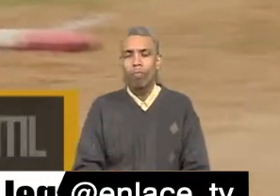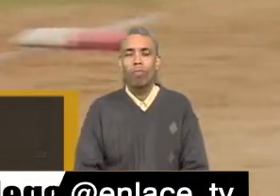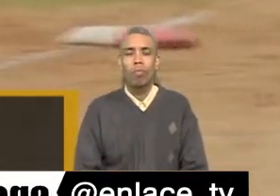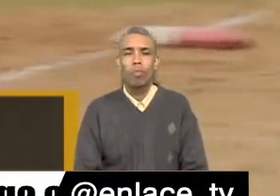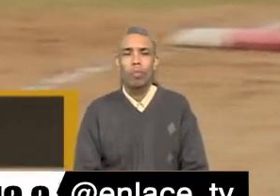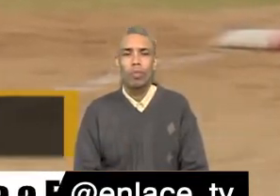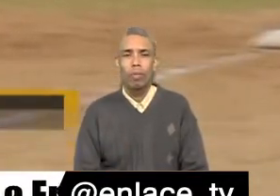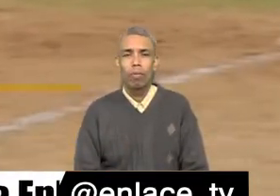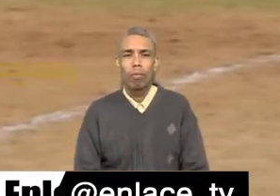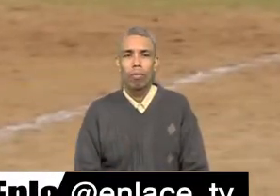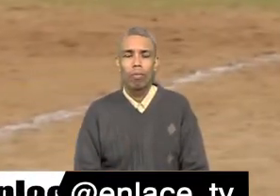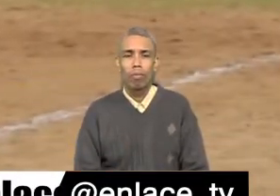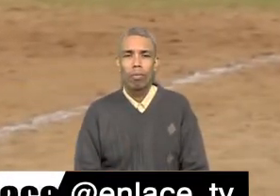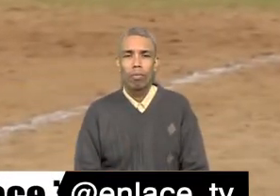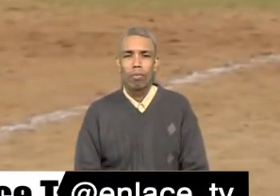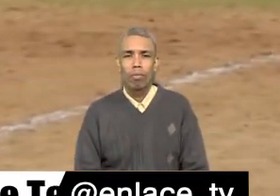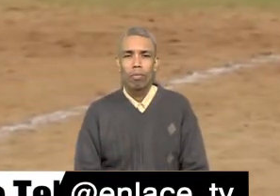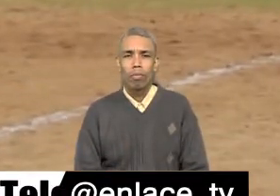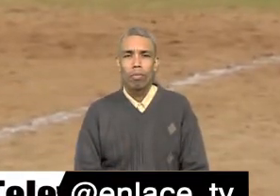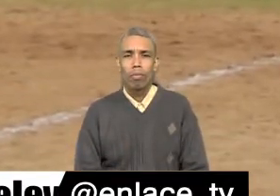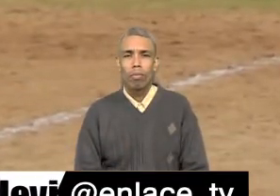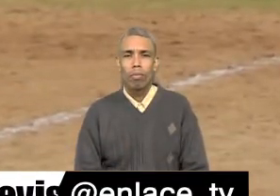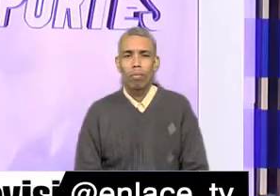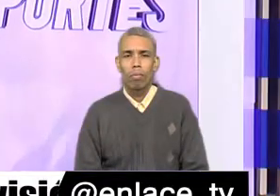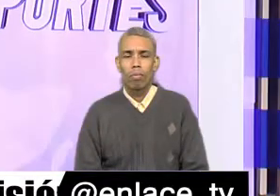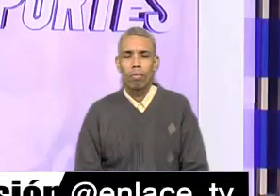Barros Machuca y el Club Infantas.